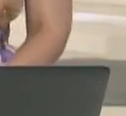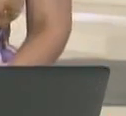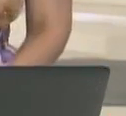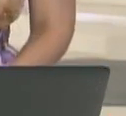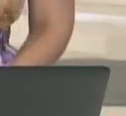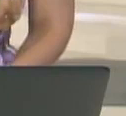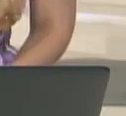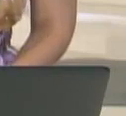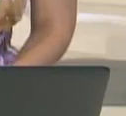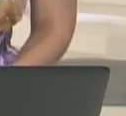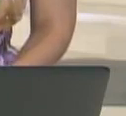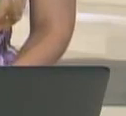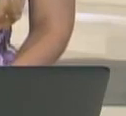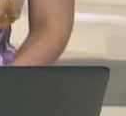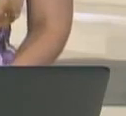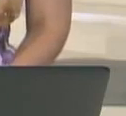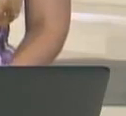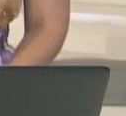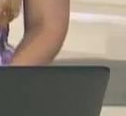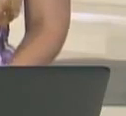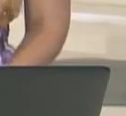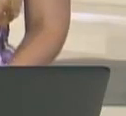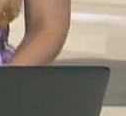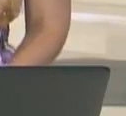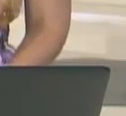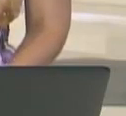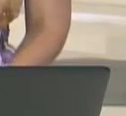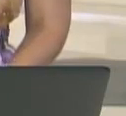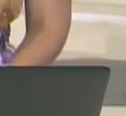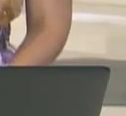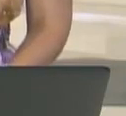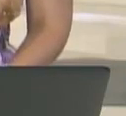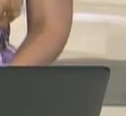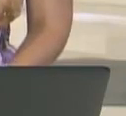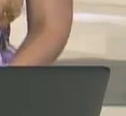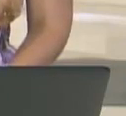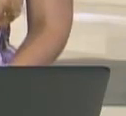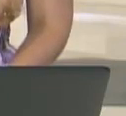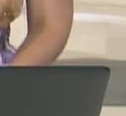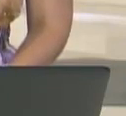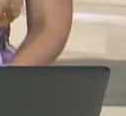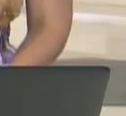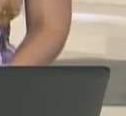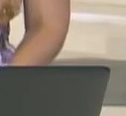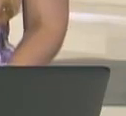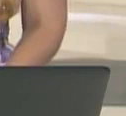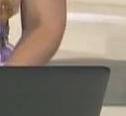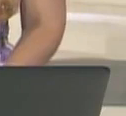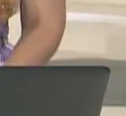el pueblo. Ordenó en materia de protección al pueblo supervisar y aplicar precios justos